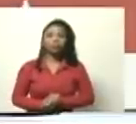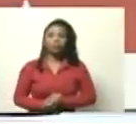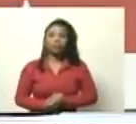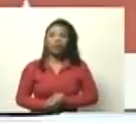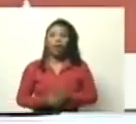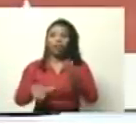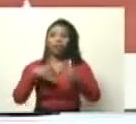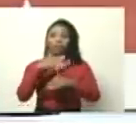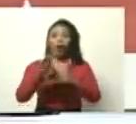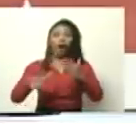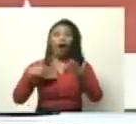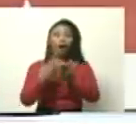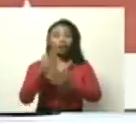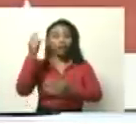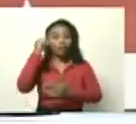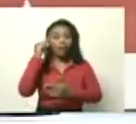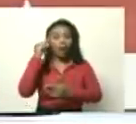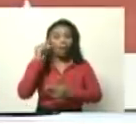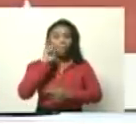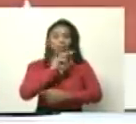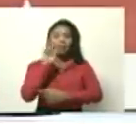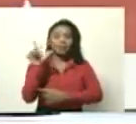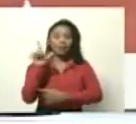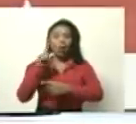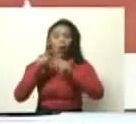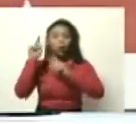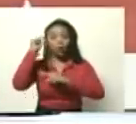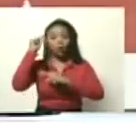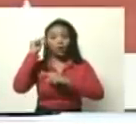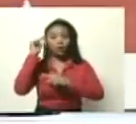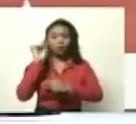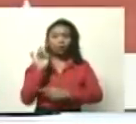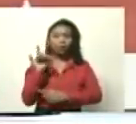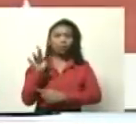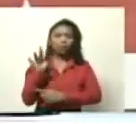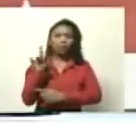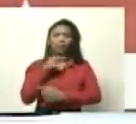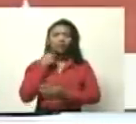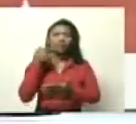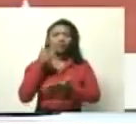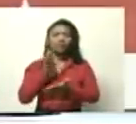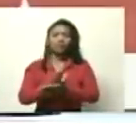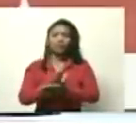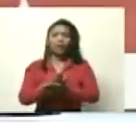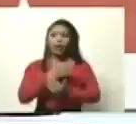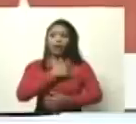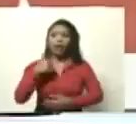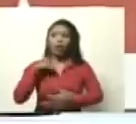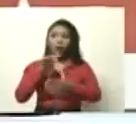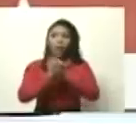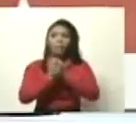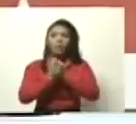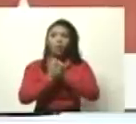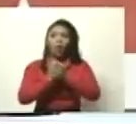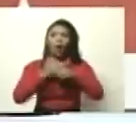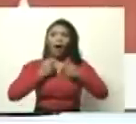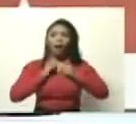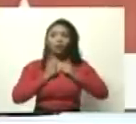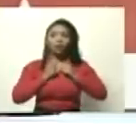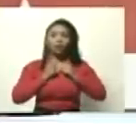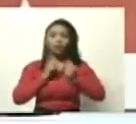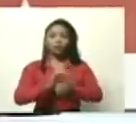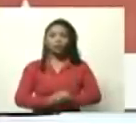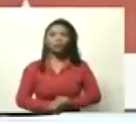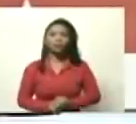Luego el día 27, otro día doloroso para nosotros, la partida del querido hermano Aristóbulo Isturiz Almeida.